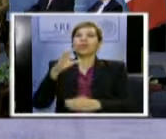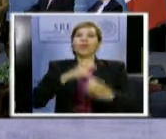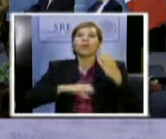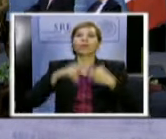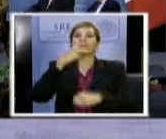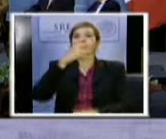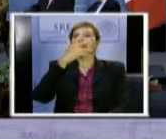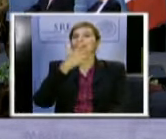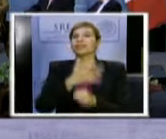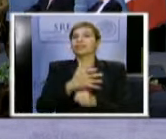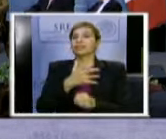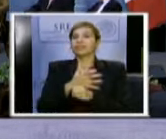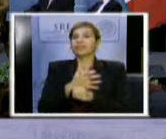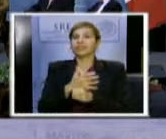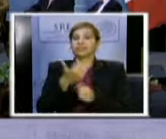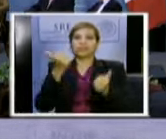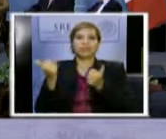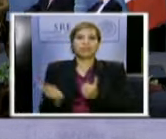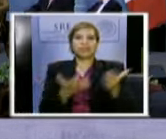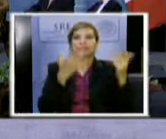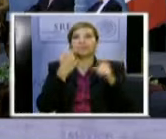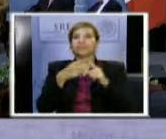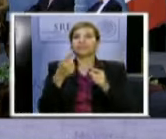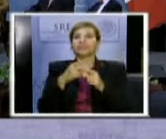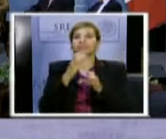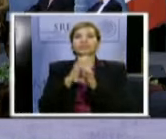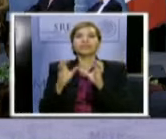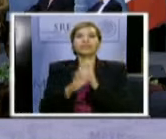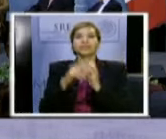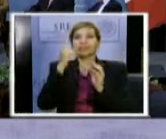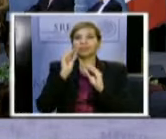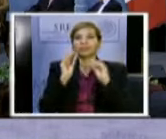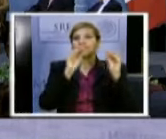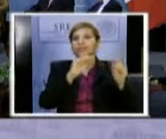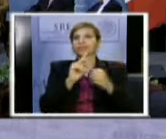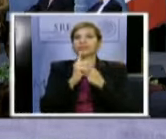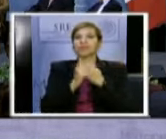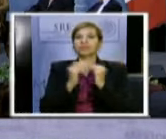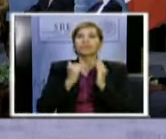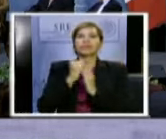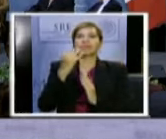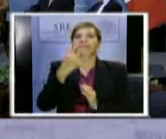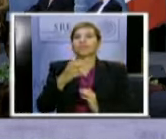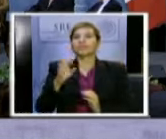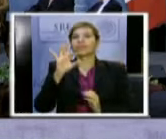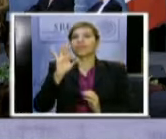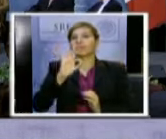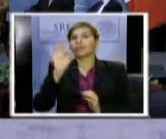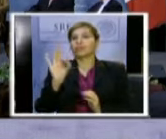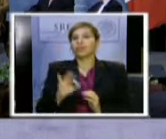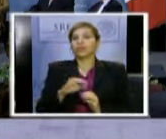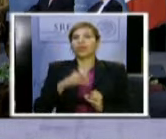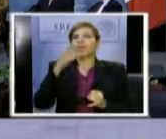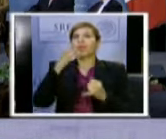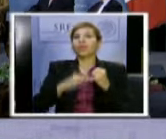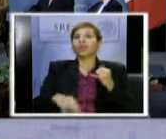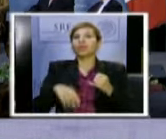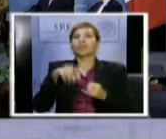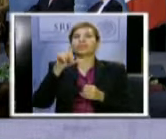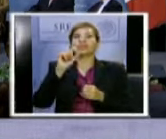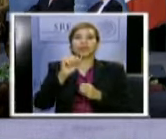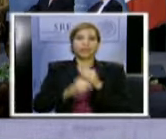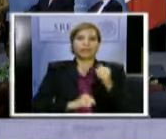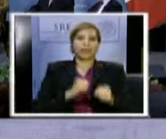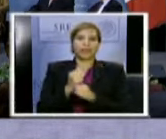Estados Unidos y sus exportaciones hacia ese país han aumentado más de 440% en las últimas 2 décadas.